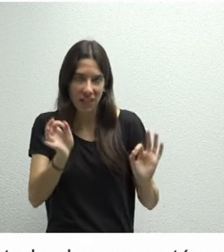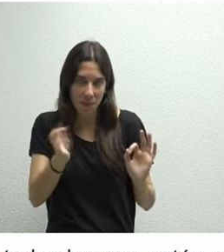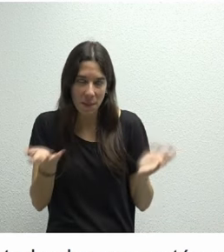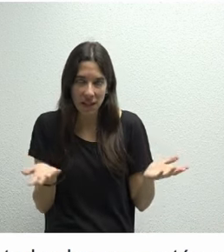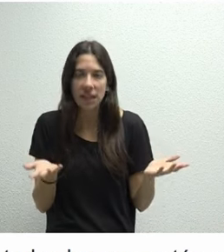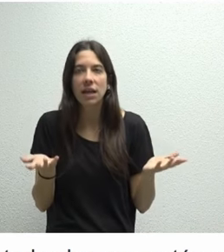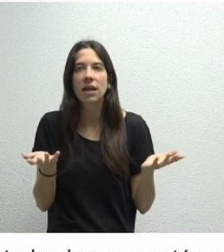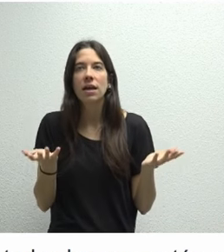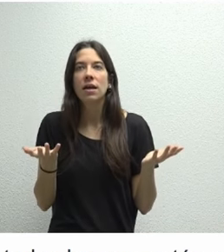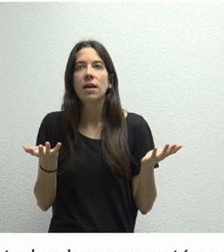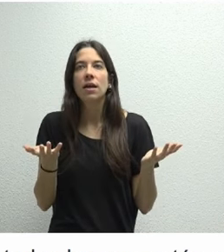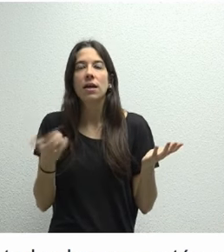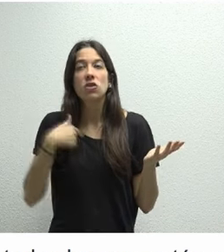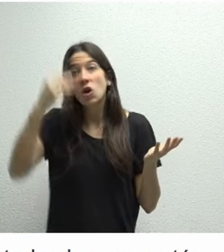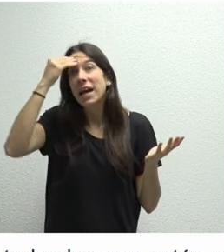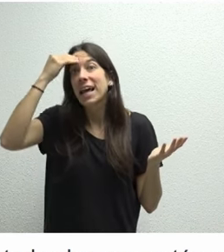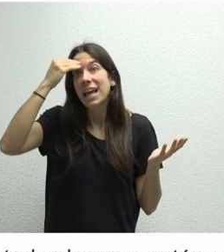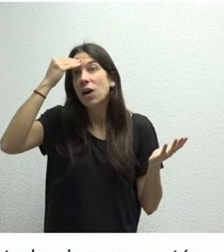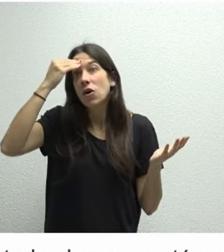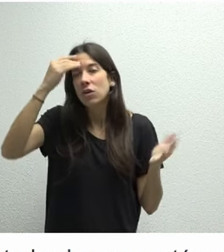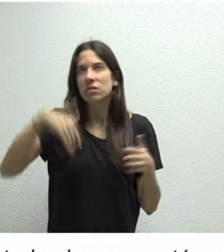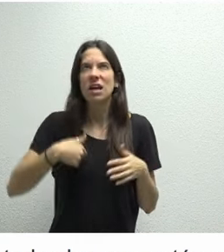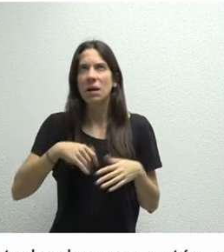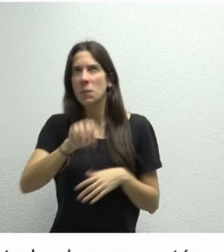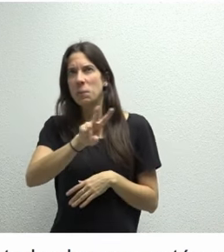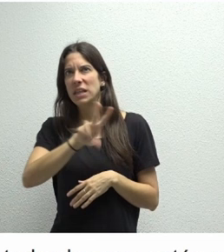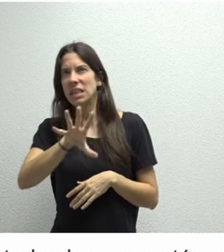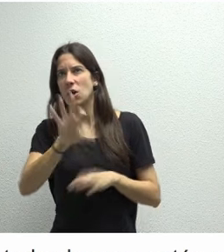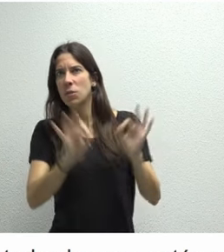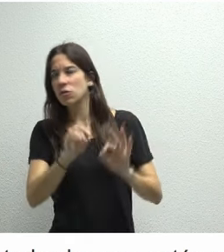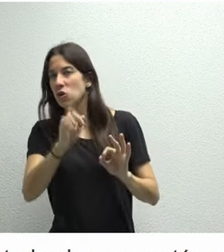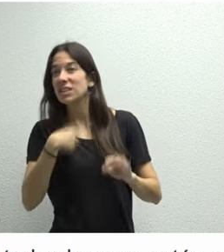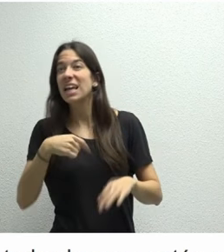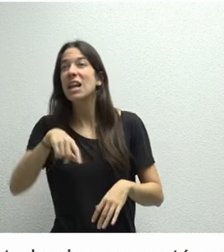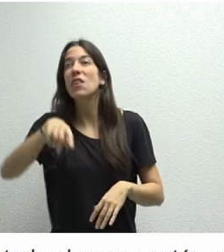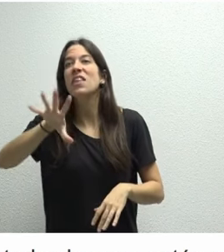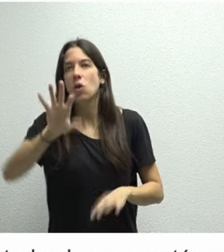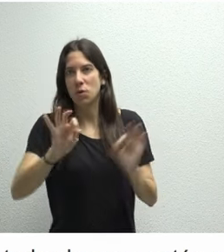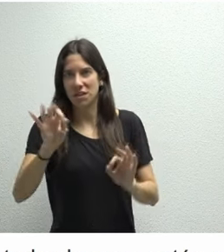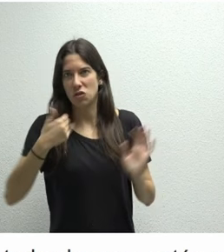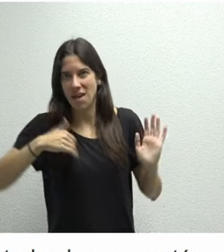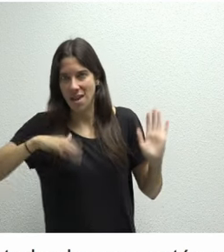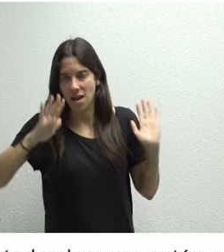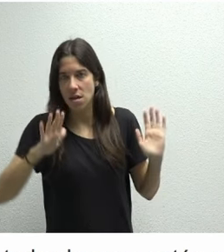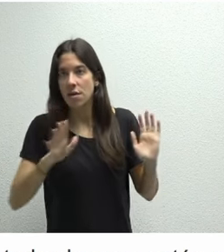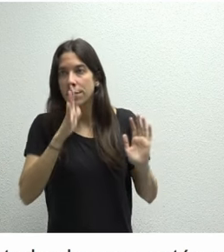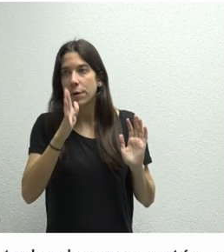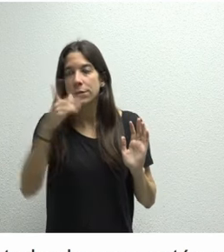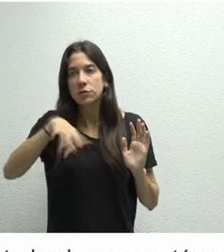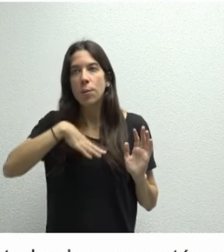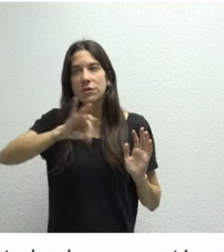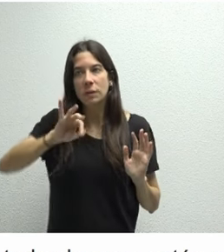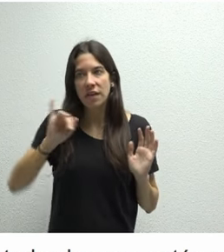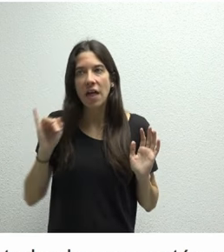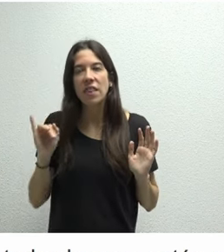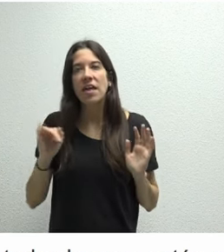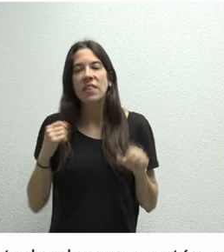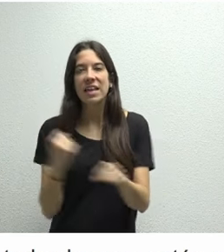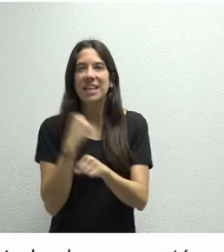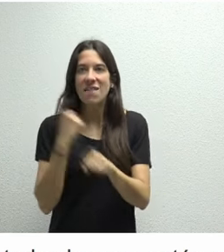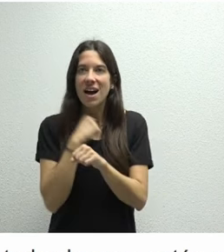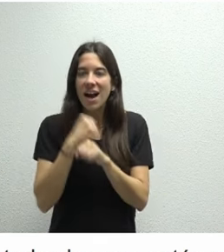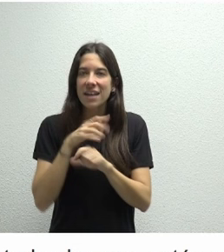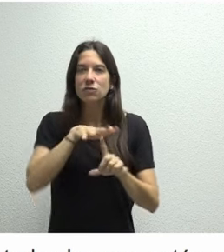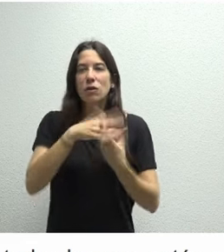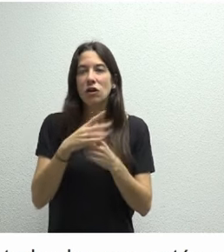Y yo creo que incluso ya ni en el 25 en el 5% no porque tenemos la posibilidad de trabajar en situaciones